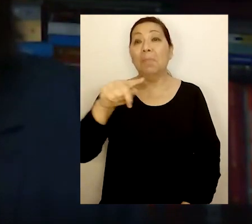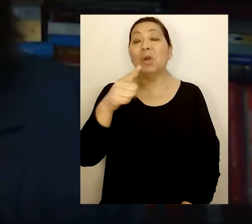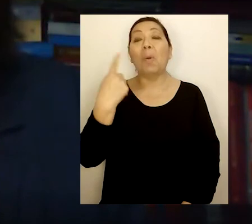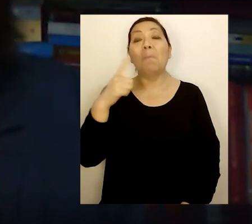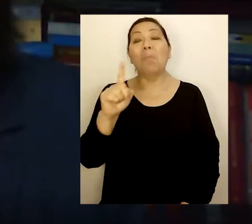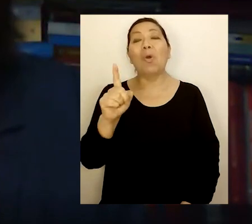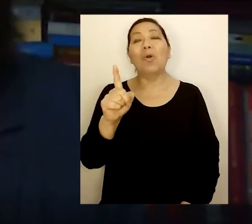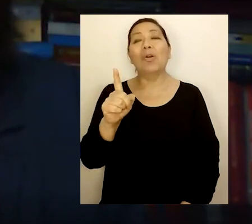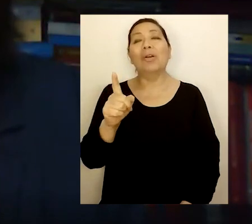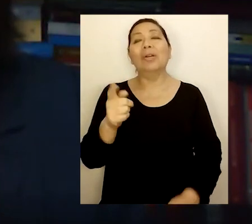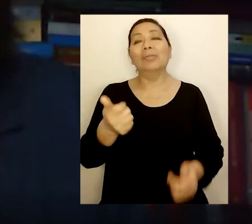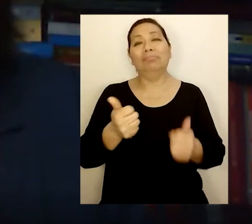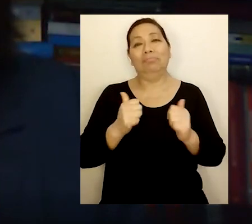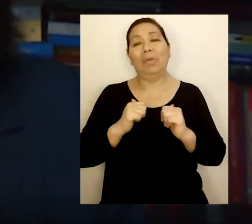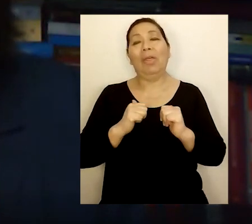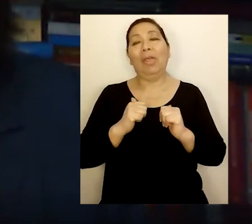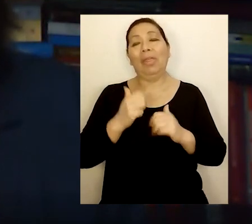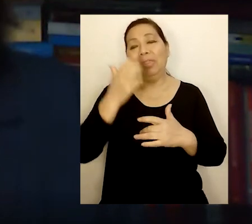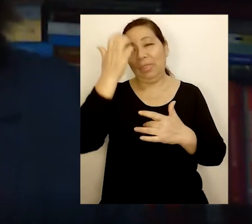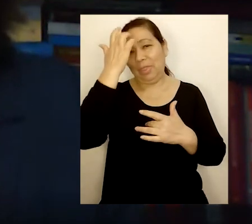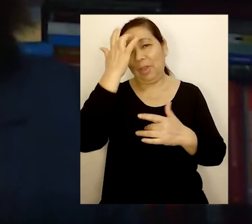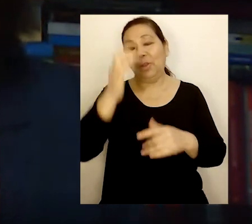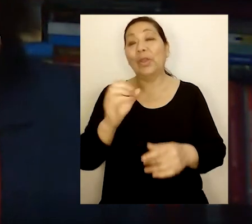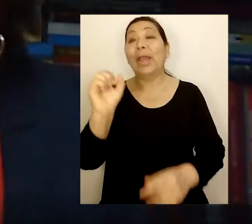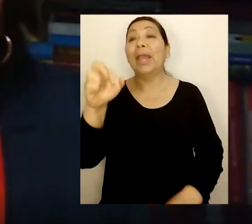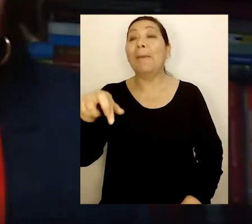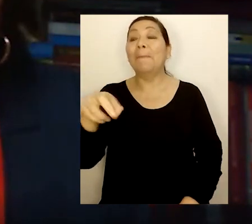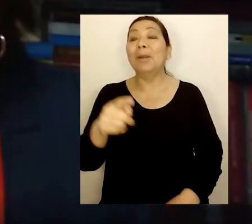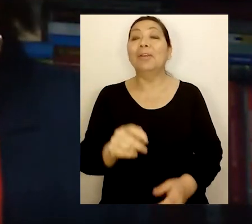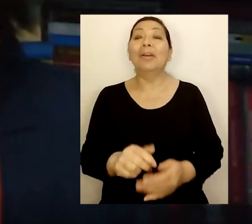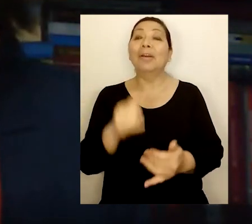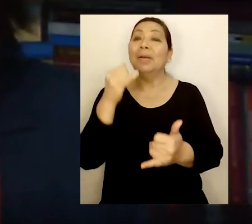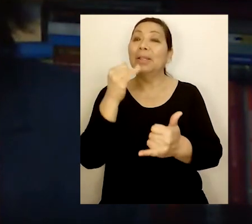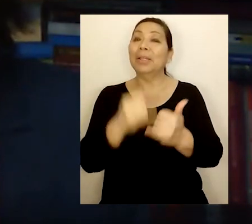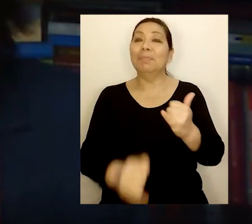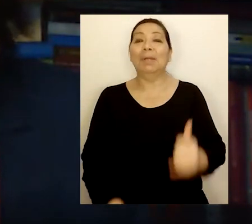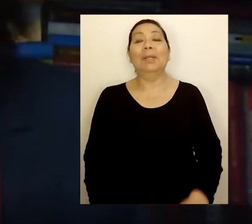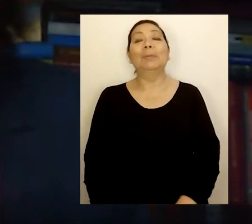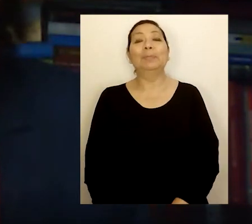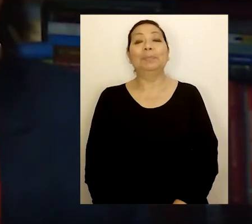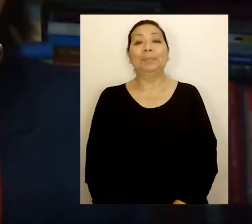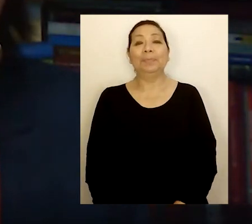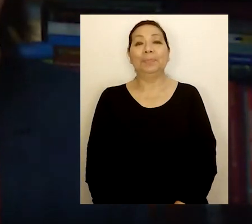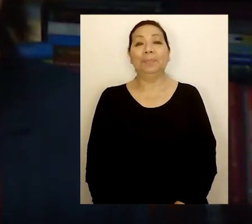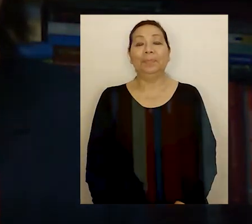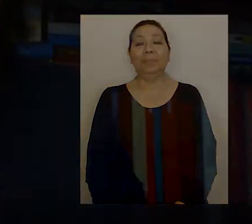Saldaña por encontrarse con descanso médico, ¿no? La audiencia ha concluido.